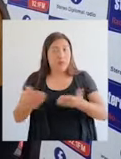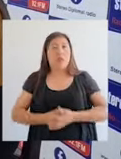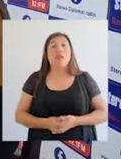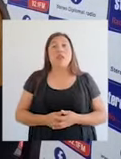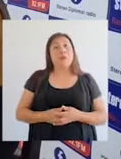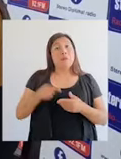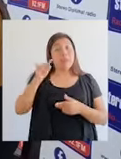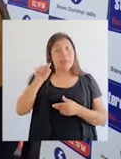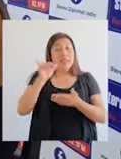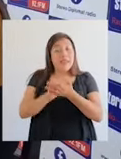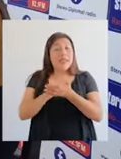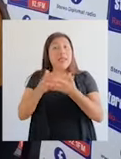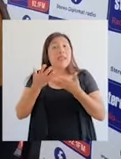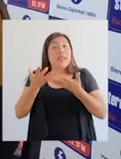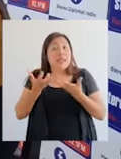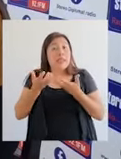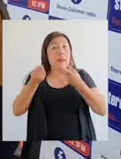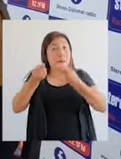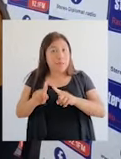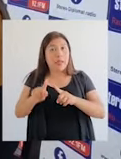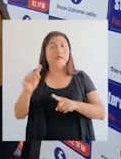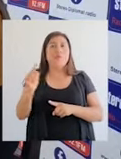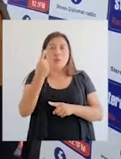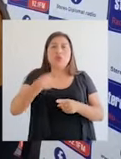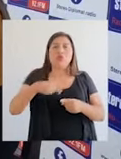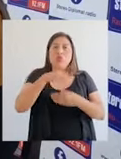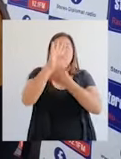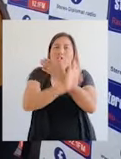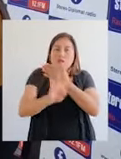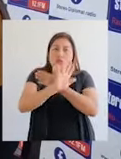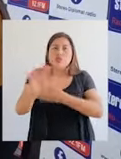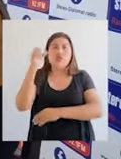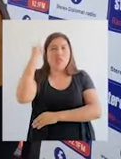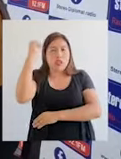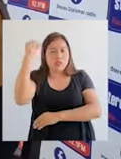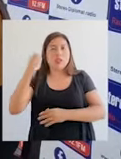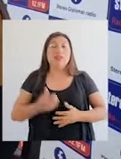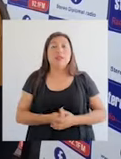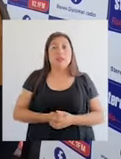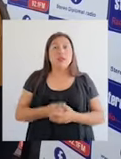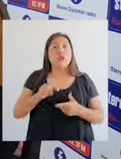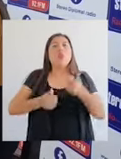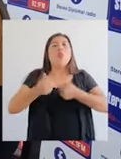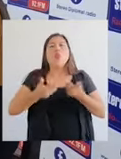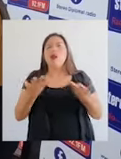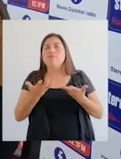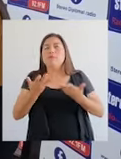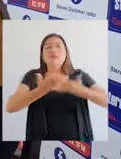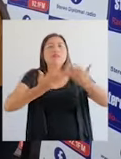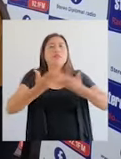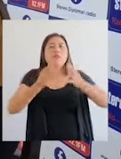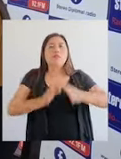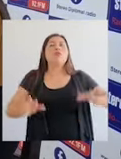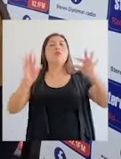suceda tenemos que asegurar la defensa de sus derechos en la recepción de diferentes servicios. Empecemos por los servicios básicos, es